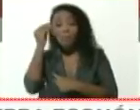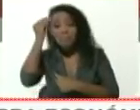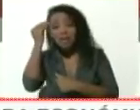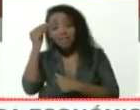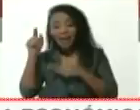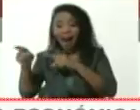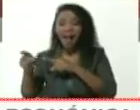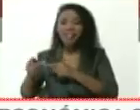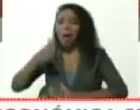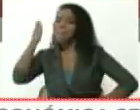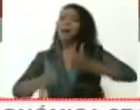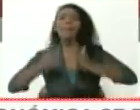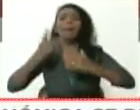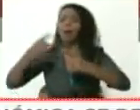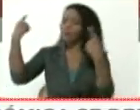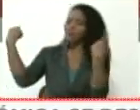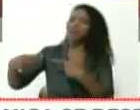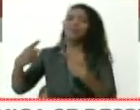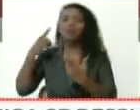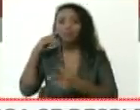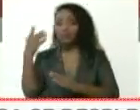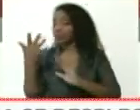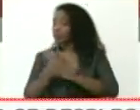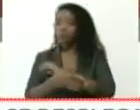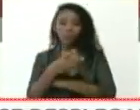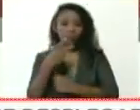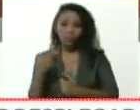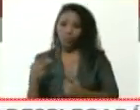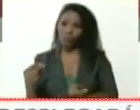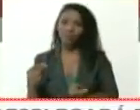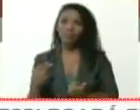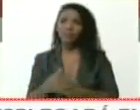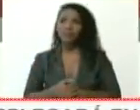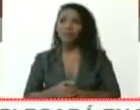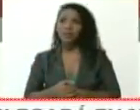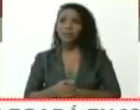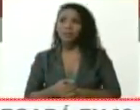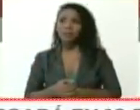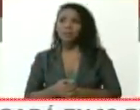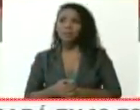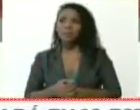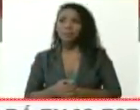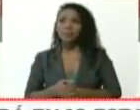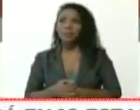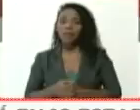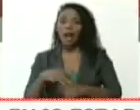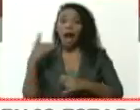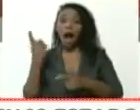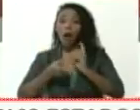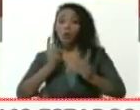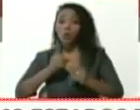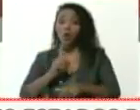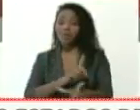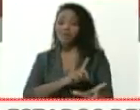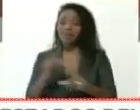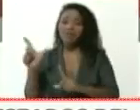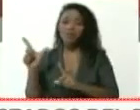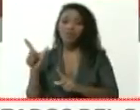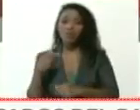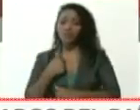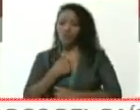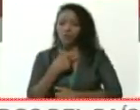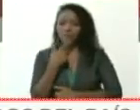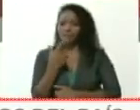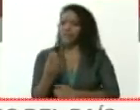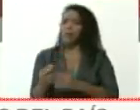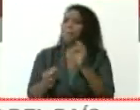metros plano? Que fue lo que se creyeron algunos gobiernos europeos, que estaba ya listo. Ya le dije, no, esto